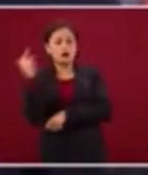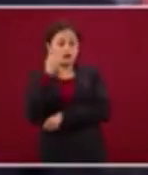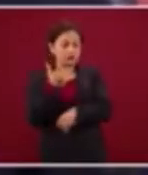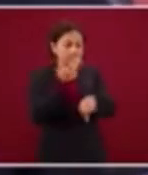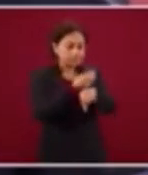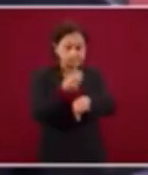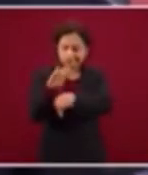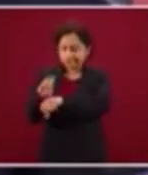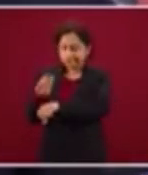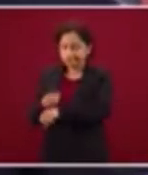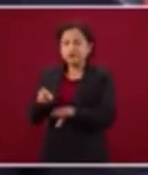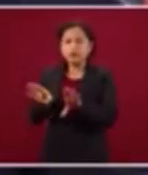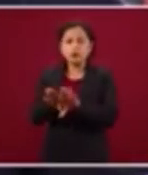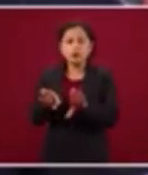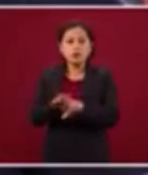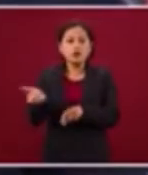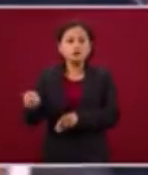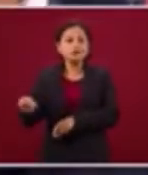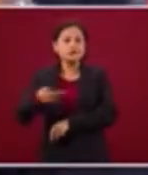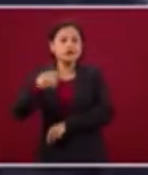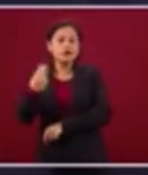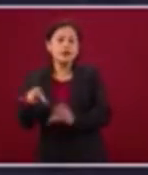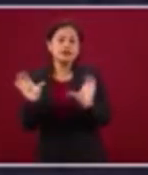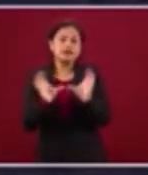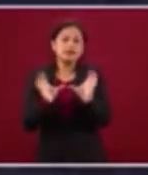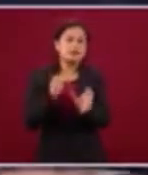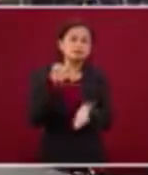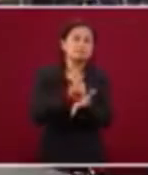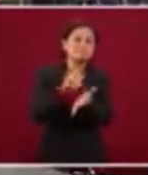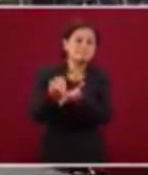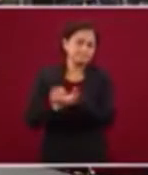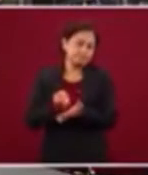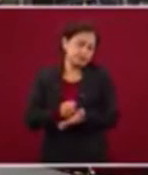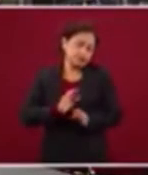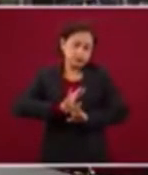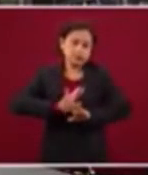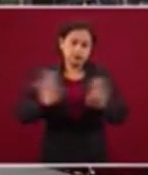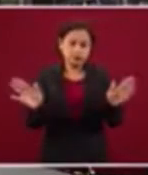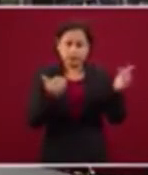llaman de certificación, para que venga ya